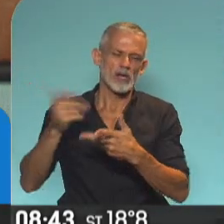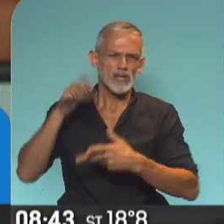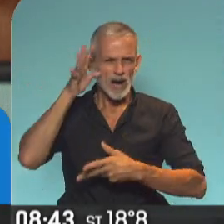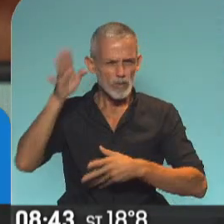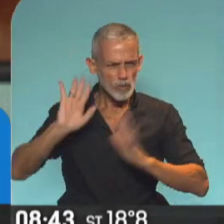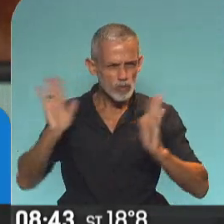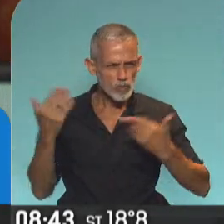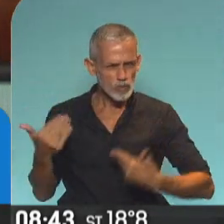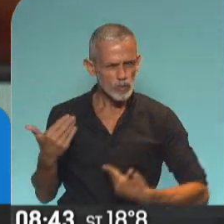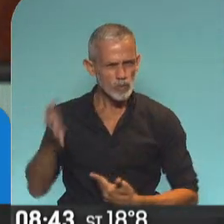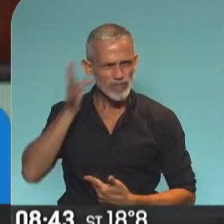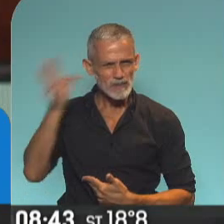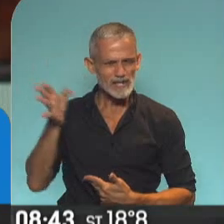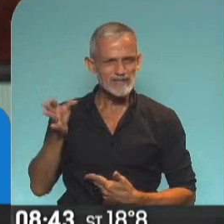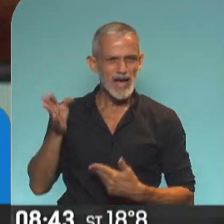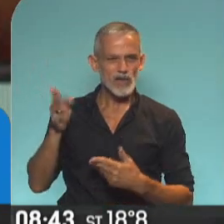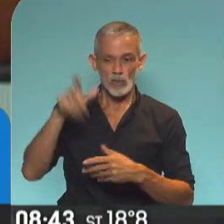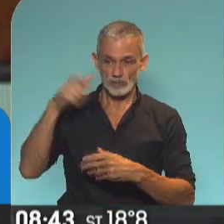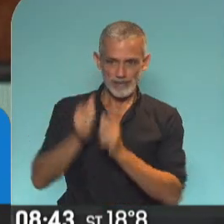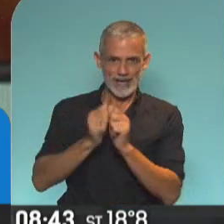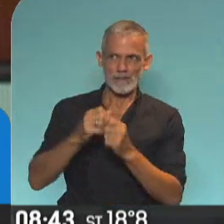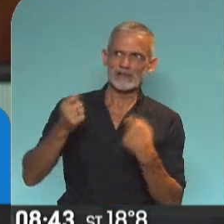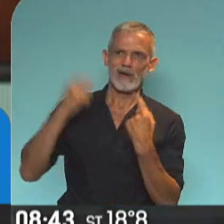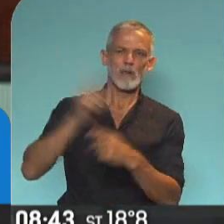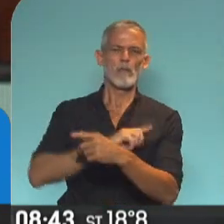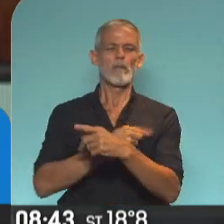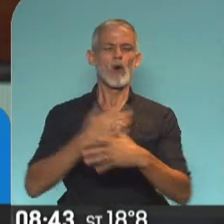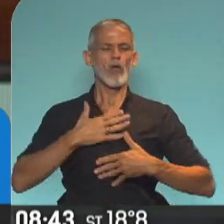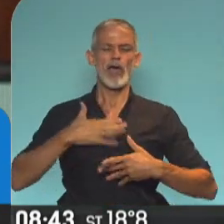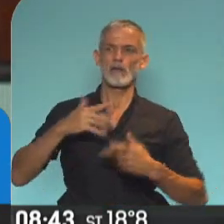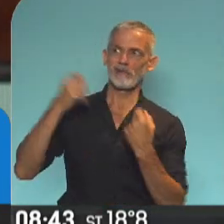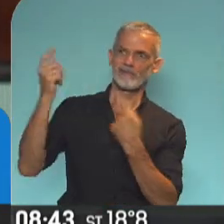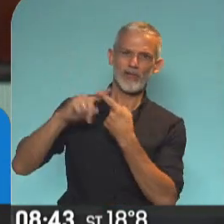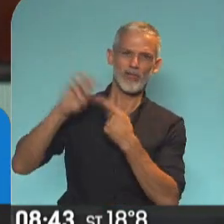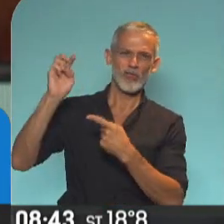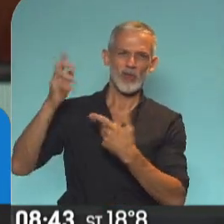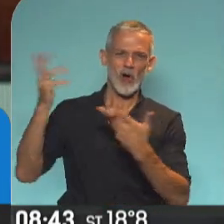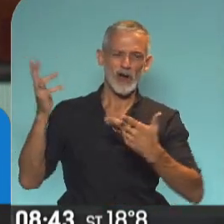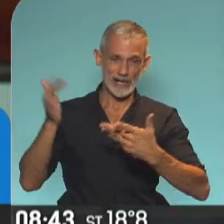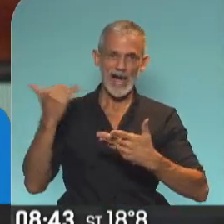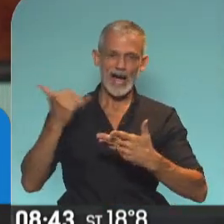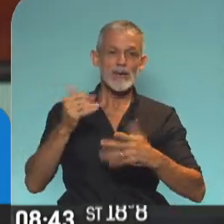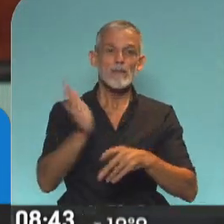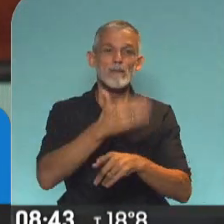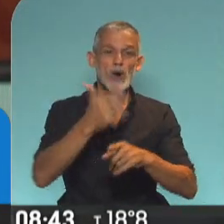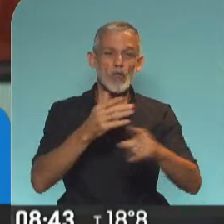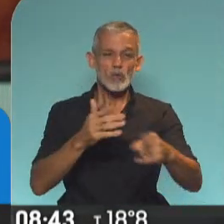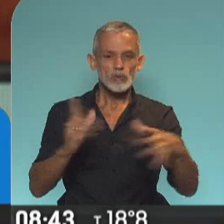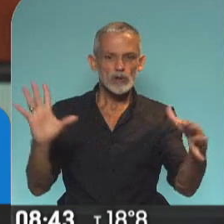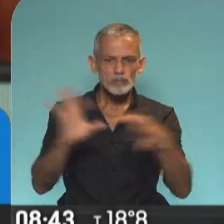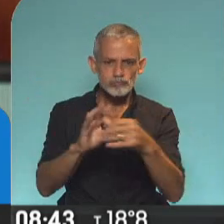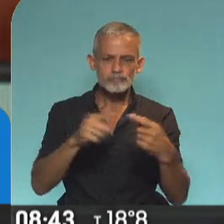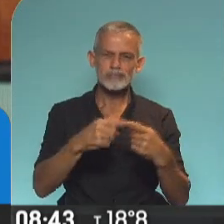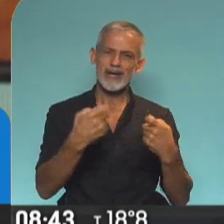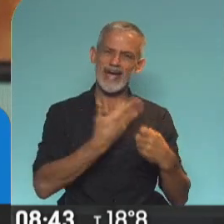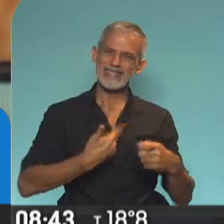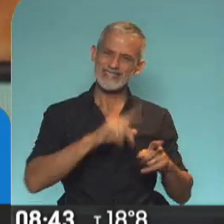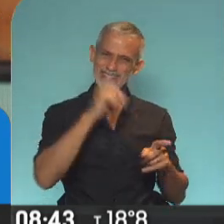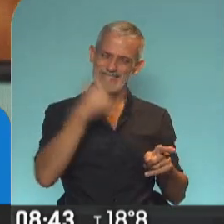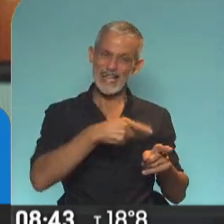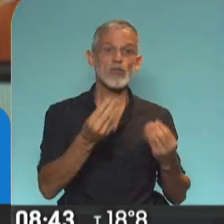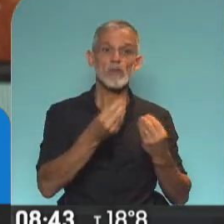Estado, a veces creemos que es una discusión de Estado presente, Estado ausente. El Estado presente, así y todo, no tiene las herramientas que debería tener. Y retomando lo que vos me